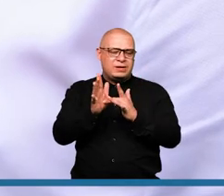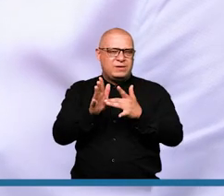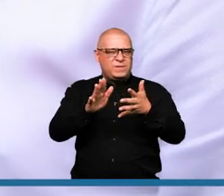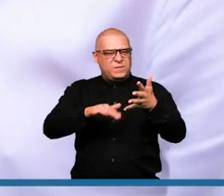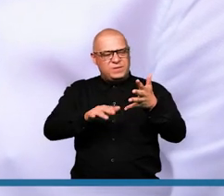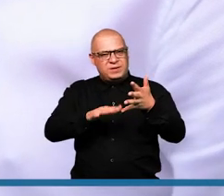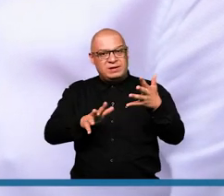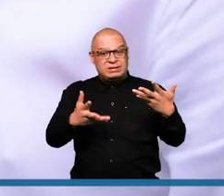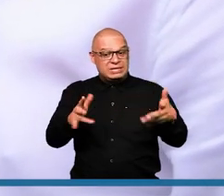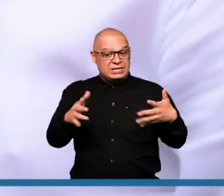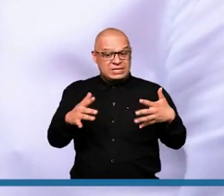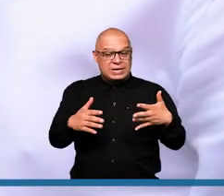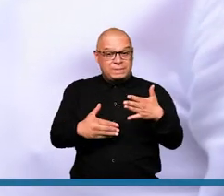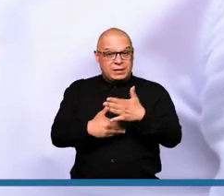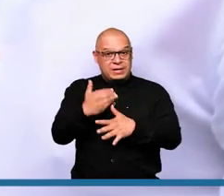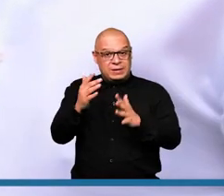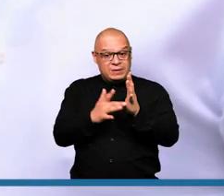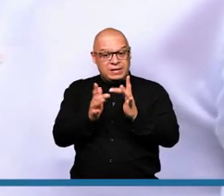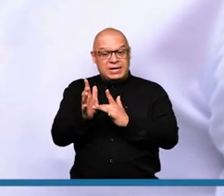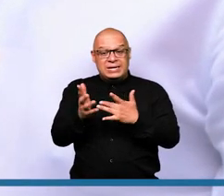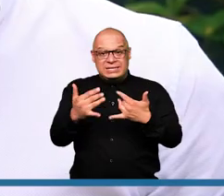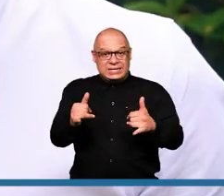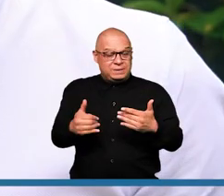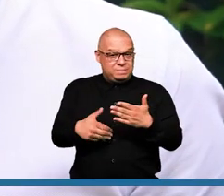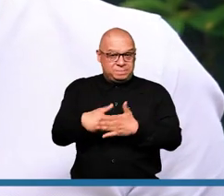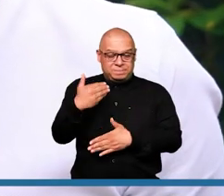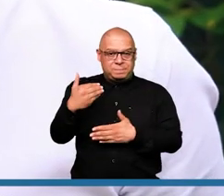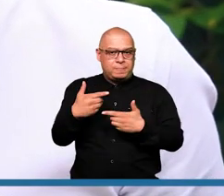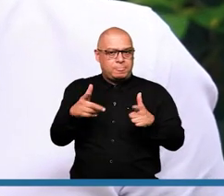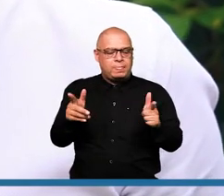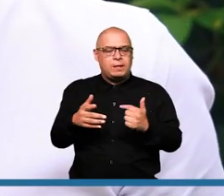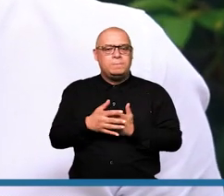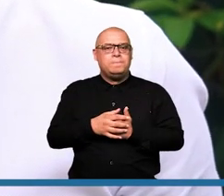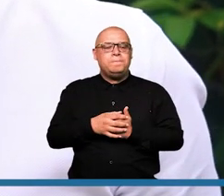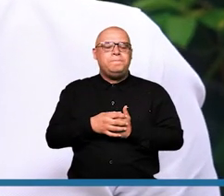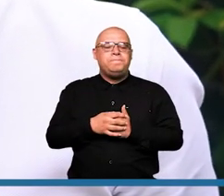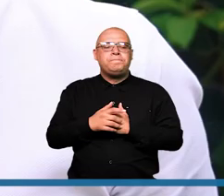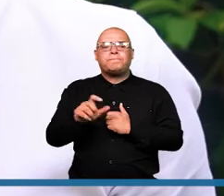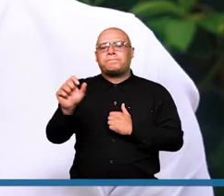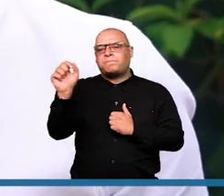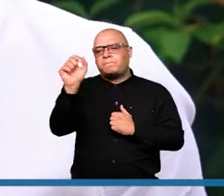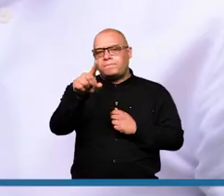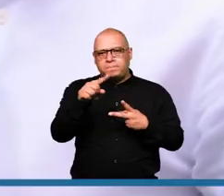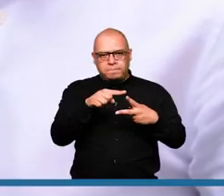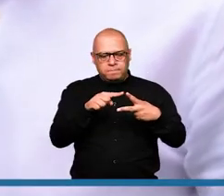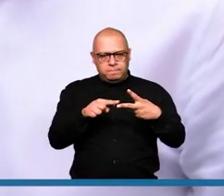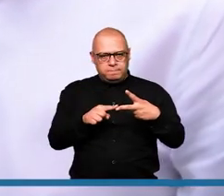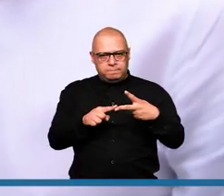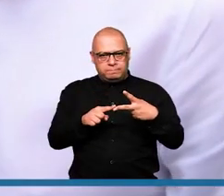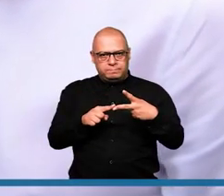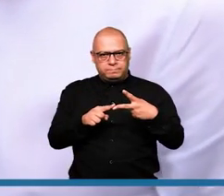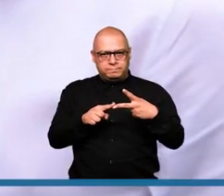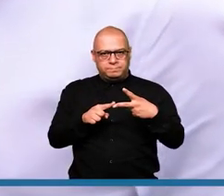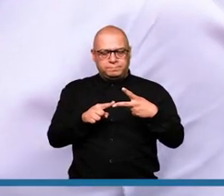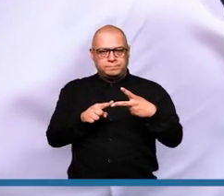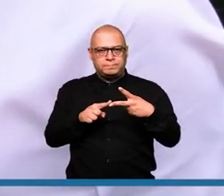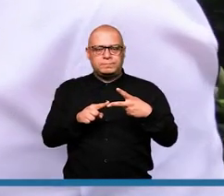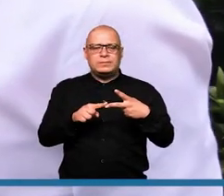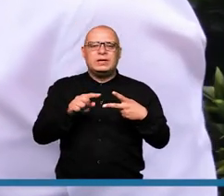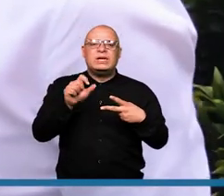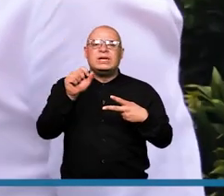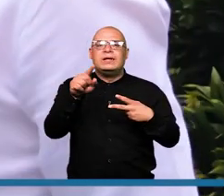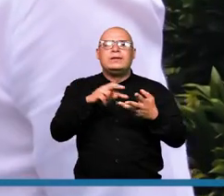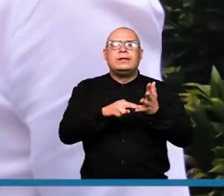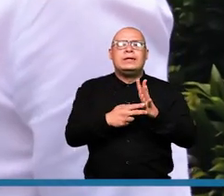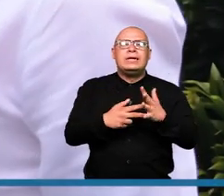ya deberíamos tenerla. Yo te hago dos preguntas, Jorge. Una primera es, ¿qué se entiende